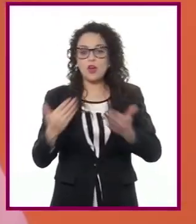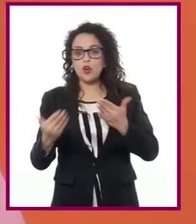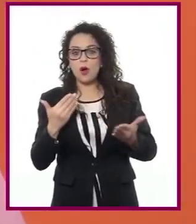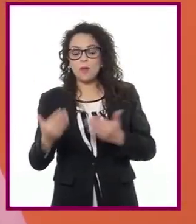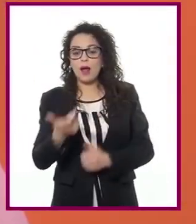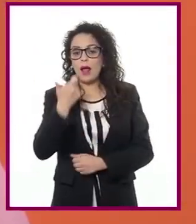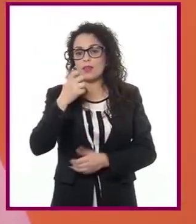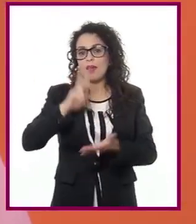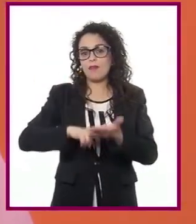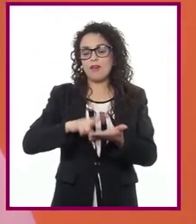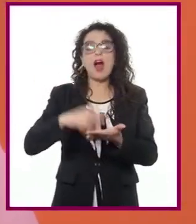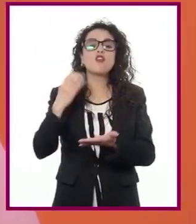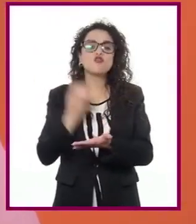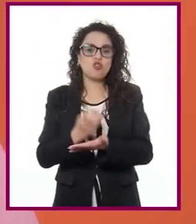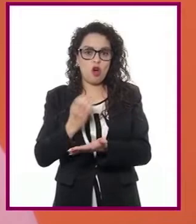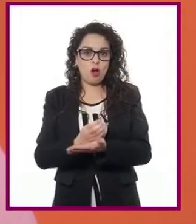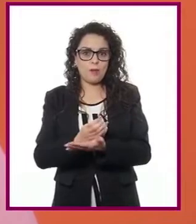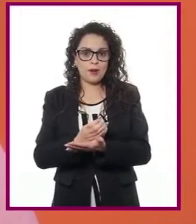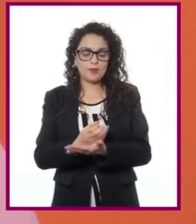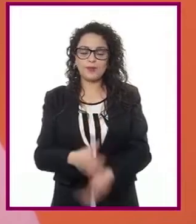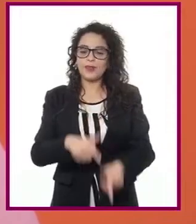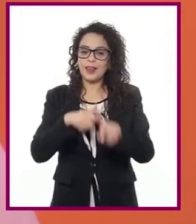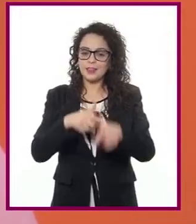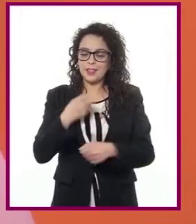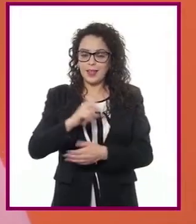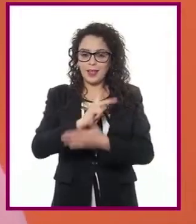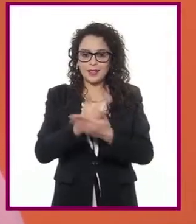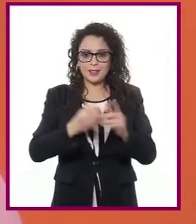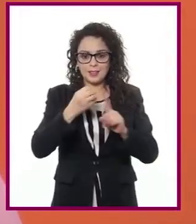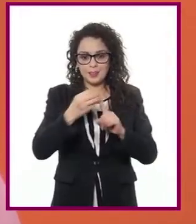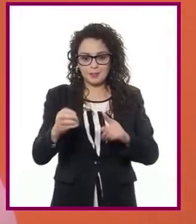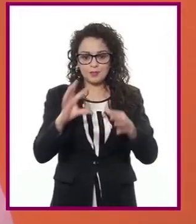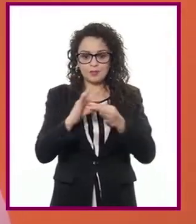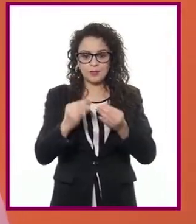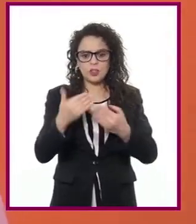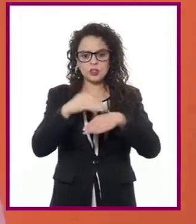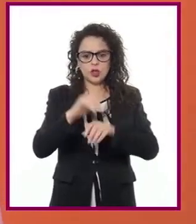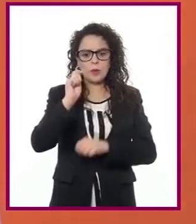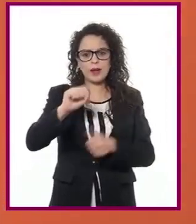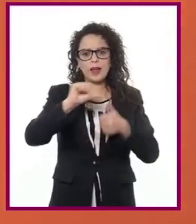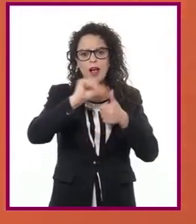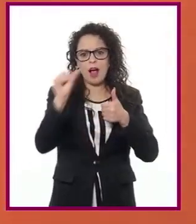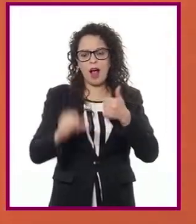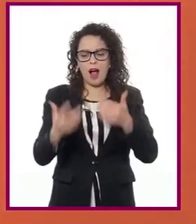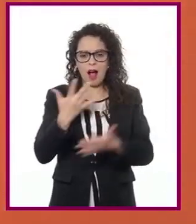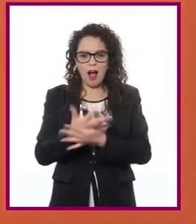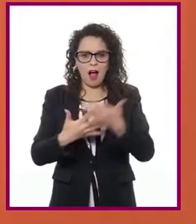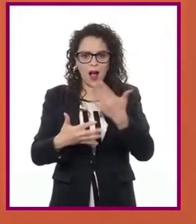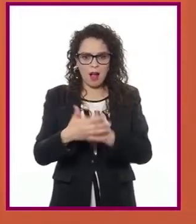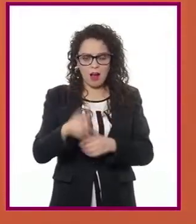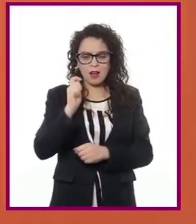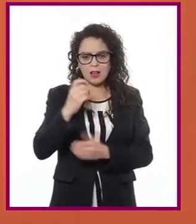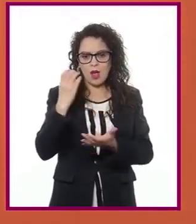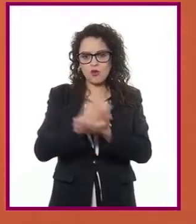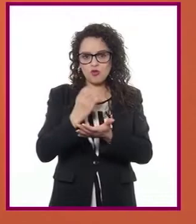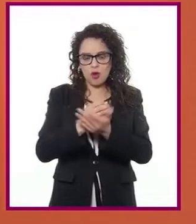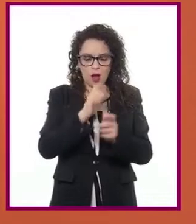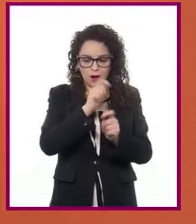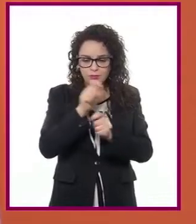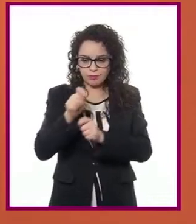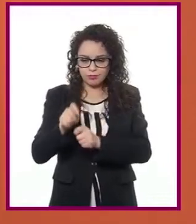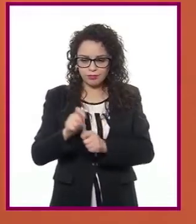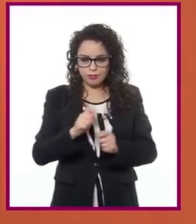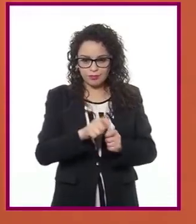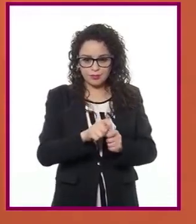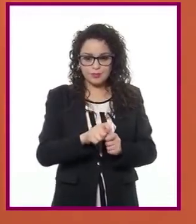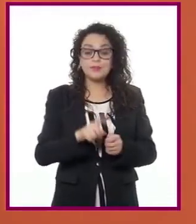cobre. Continuemos con la sesión hablando de los artesanos de cobre, para llegar al último paso que recorren estos productos, que es